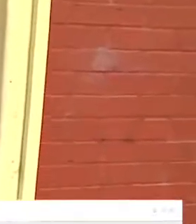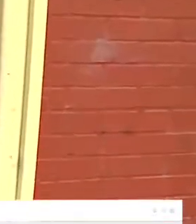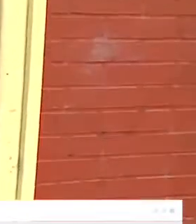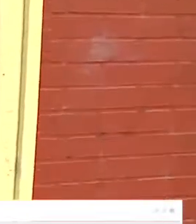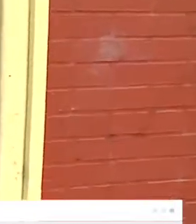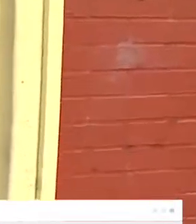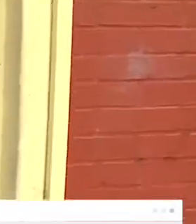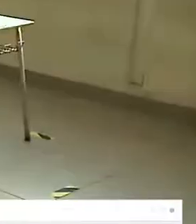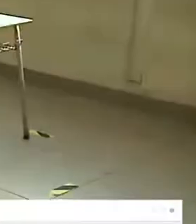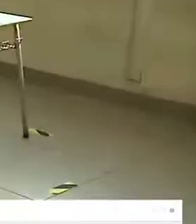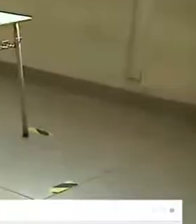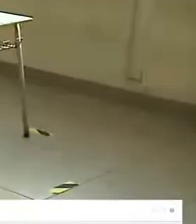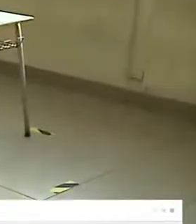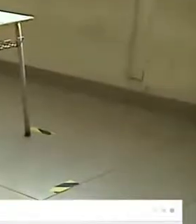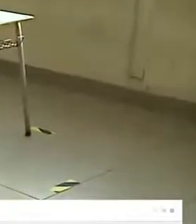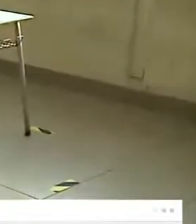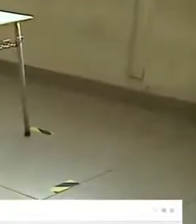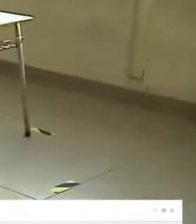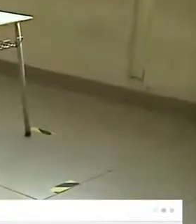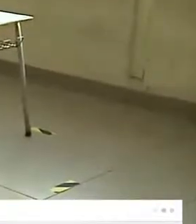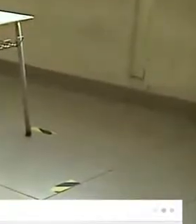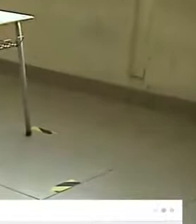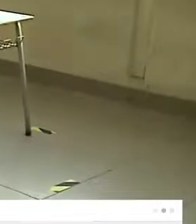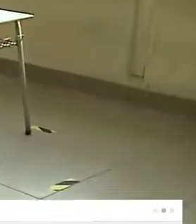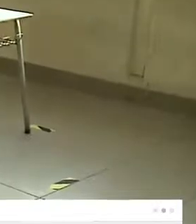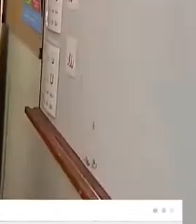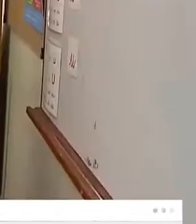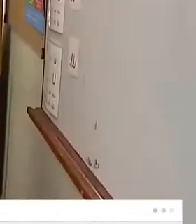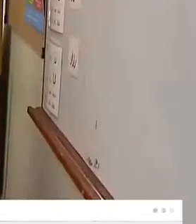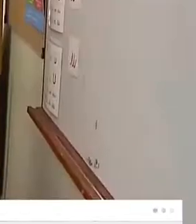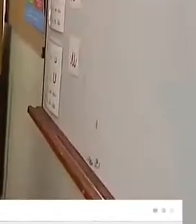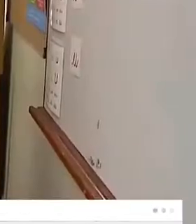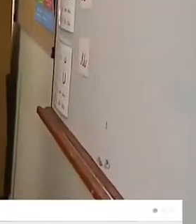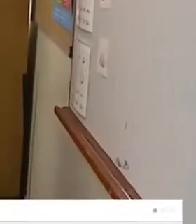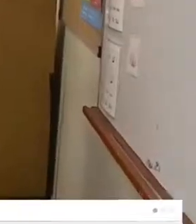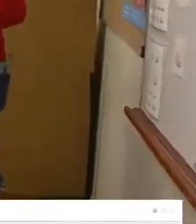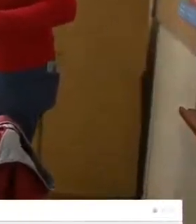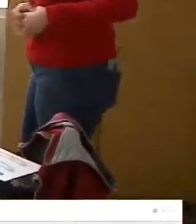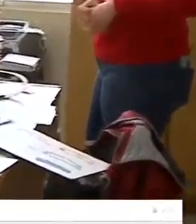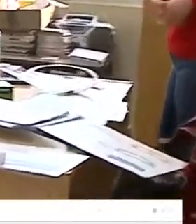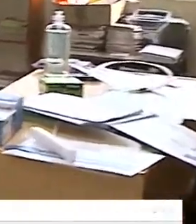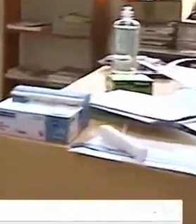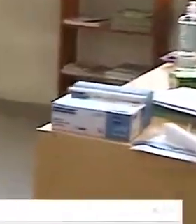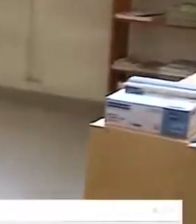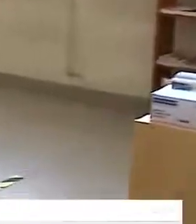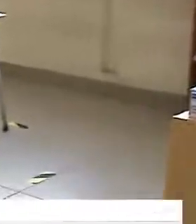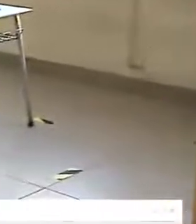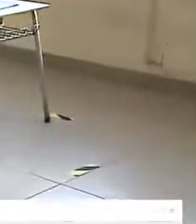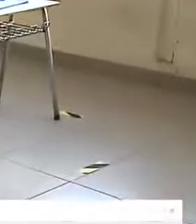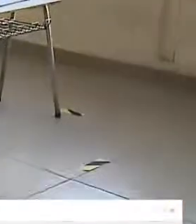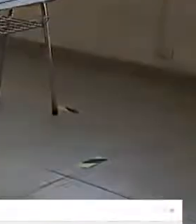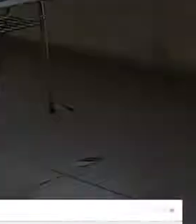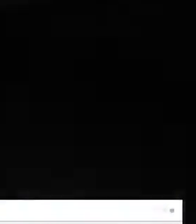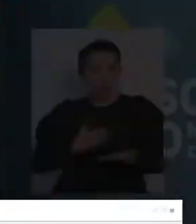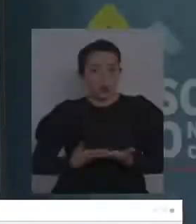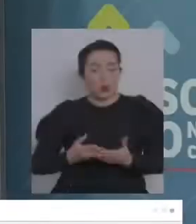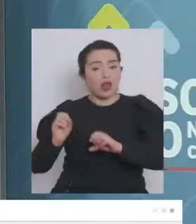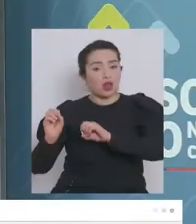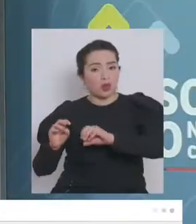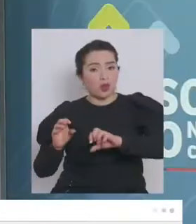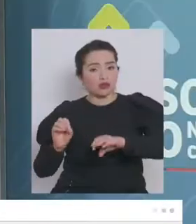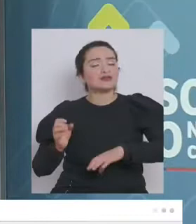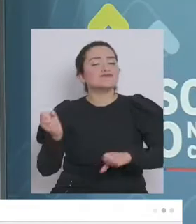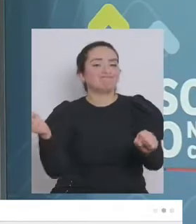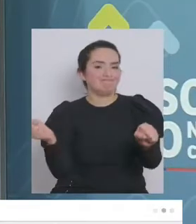trazabilidad y aislamiento, además de la búsqueda activa de casos con test rápidos de resultados en 30 minutos.